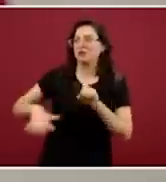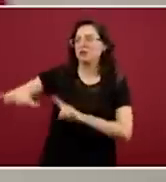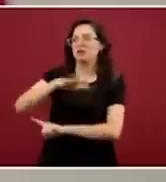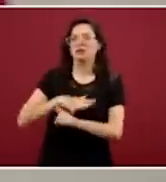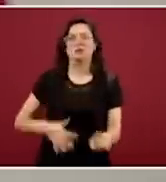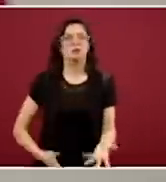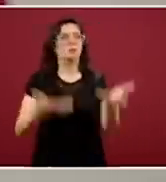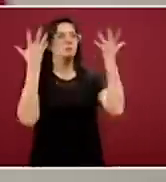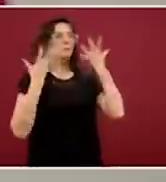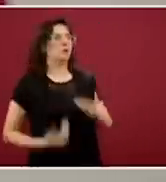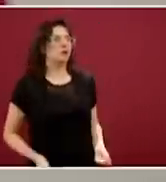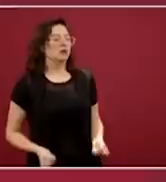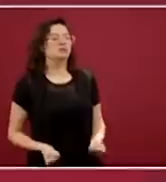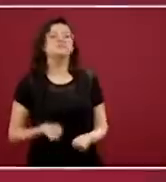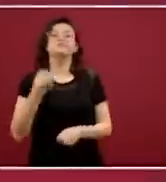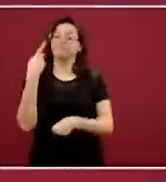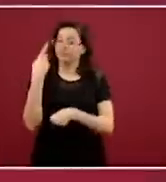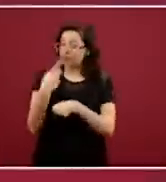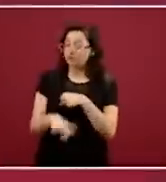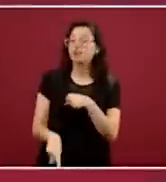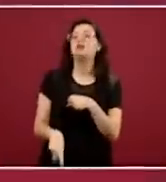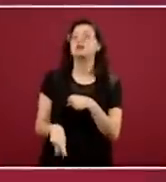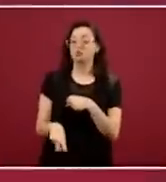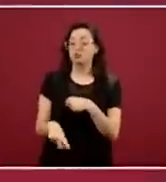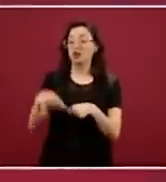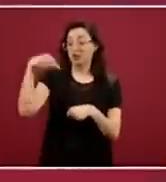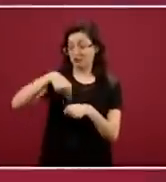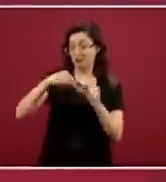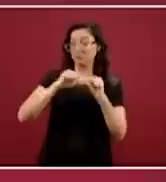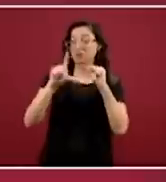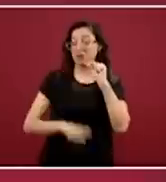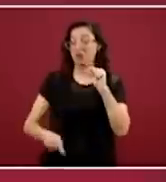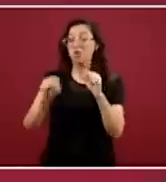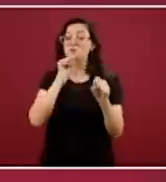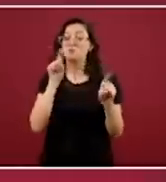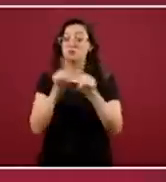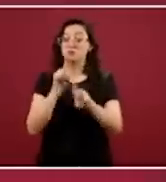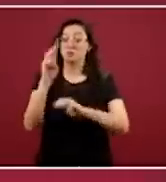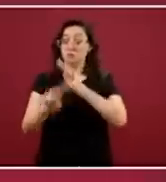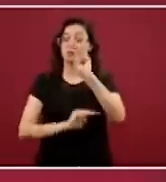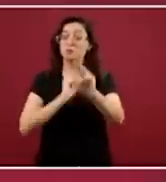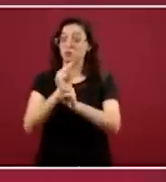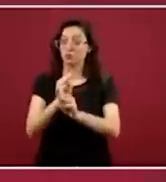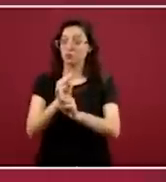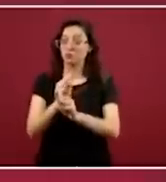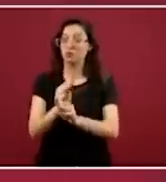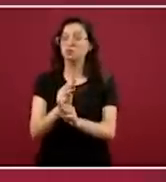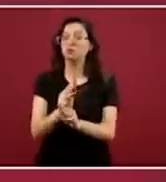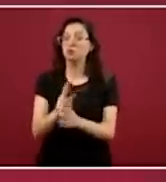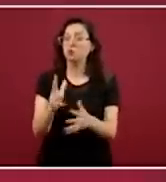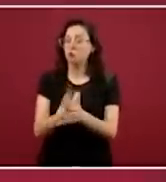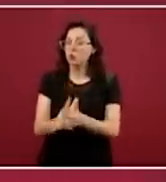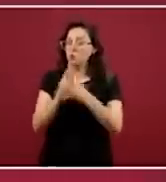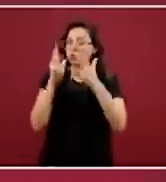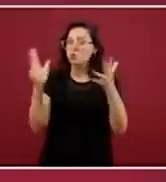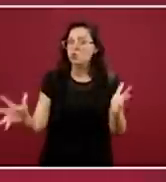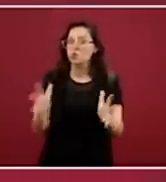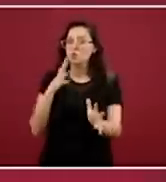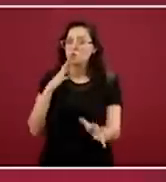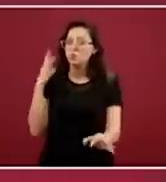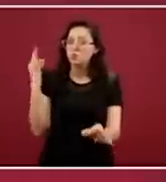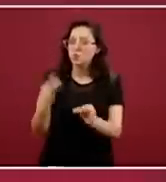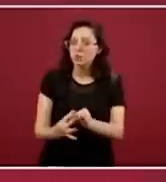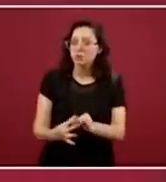va a hacer daño a todas las personas que estamos, no solo en este país, sino en el mundo. Ese es el tamaño de la responsabilidad.